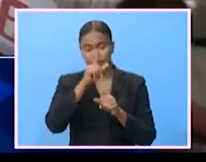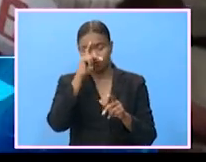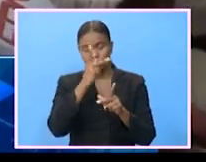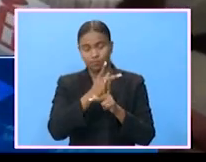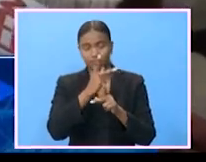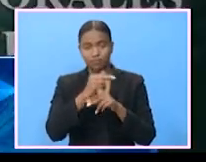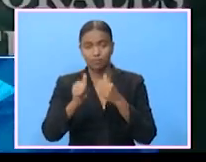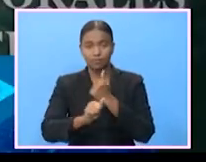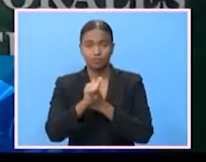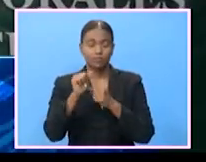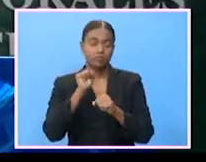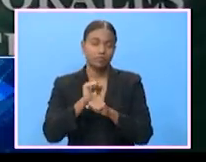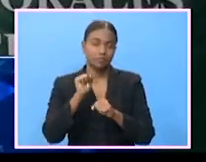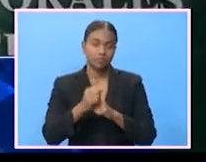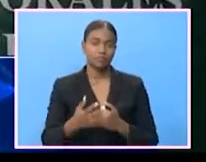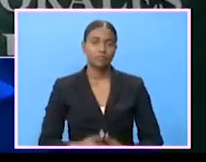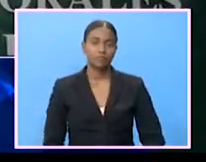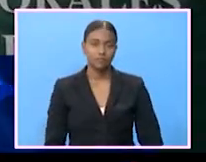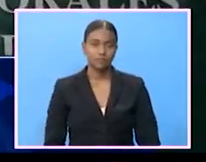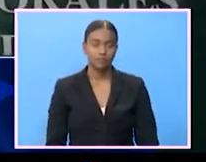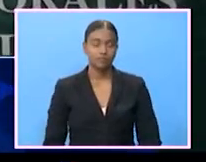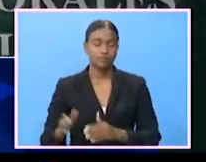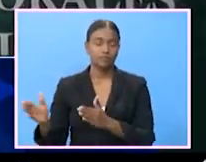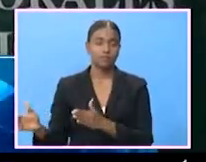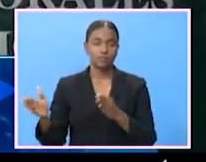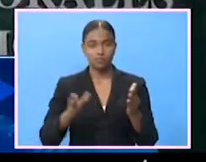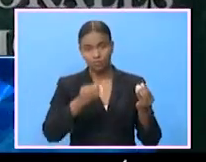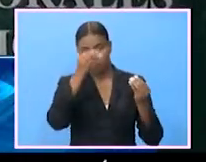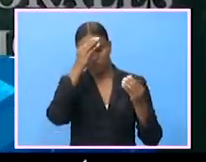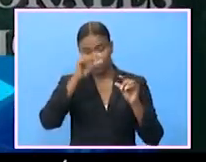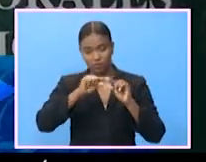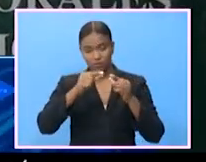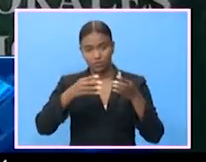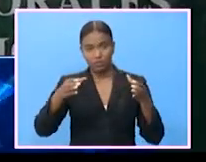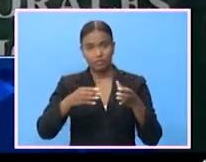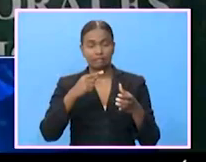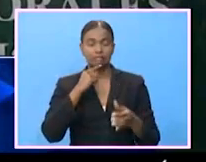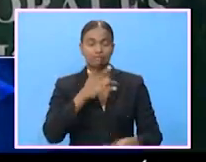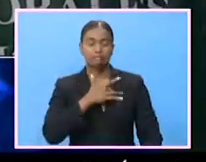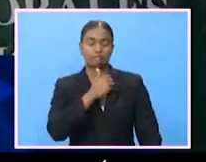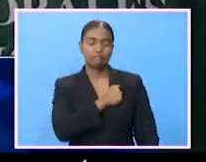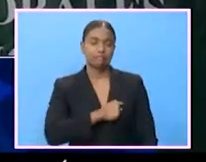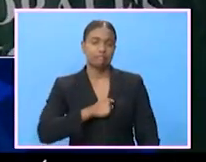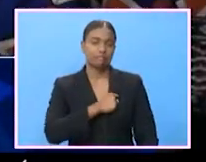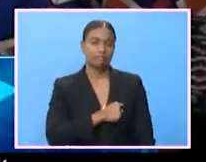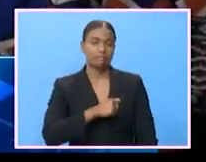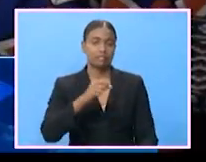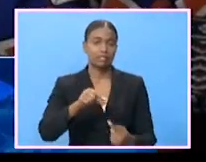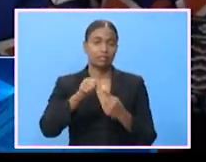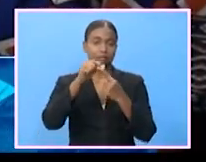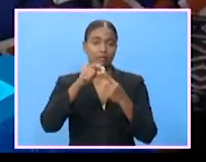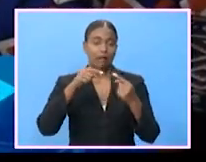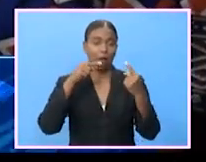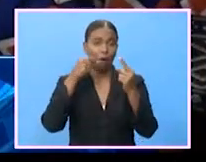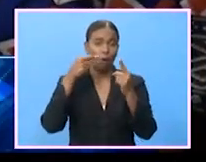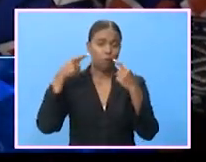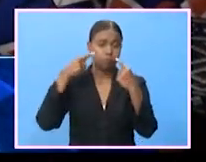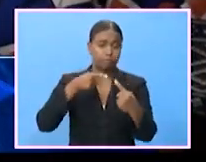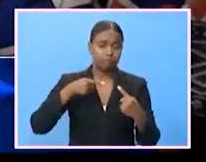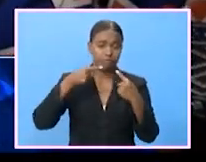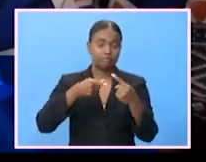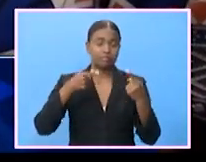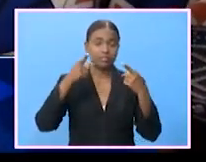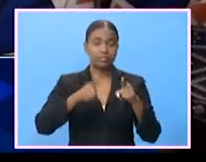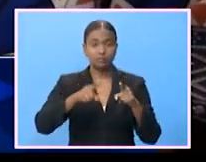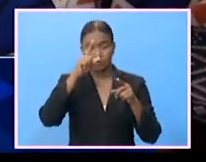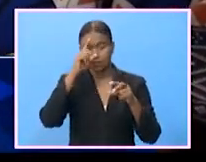los riesgos laborales. En otro orden, el sindicalista lamentó que una de las principales luchas que obtuvieron, como